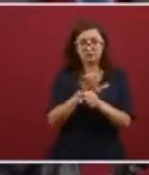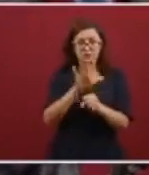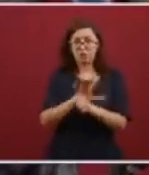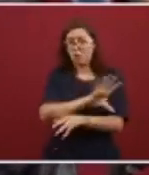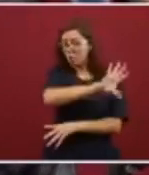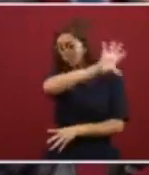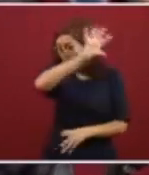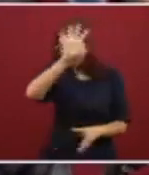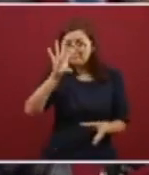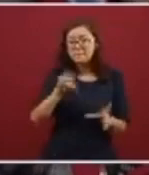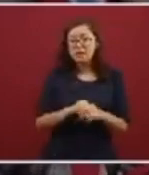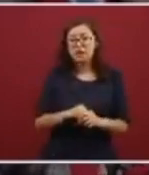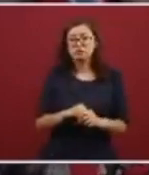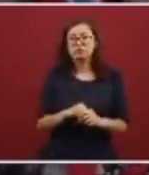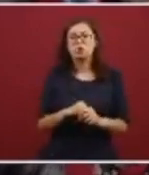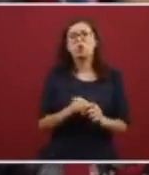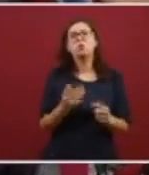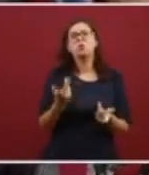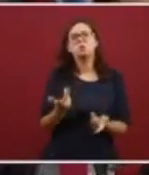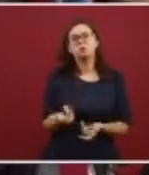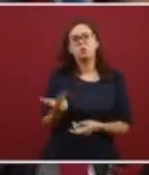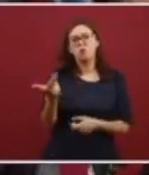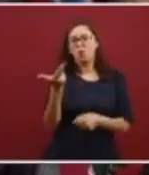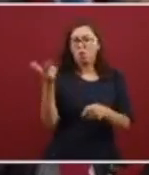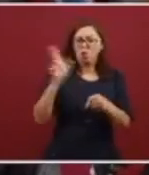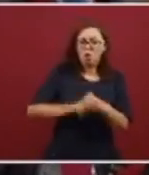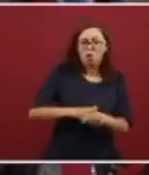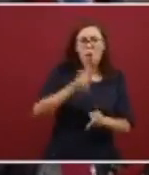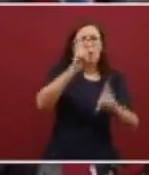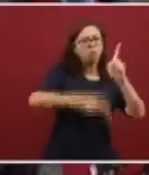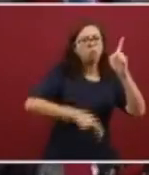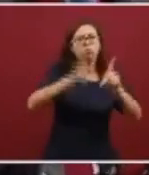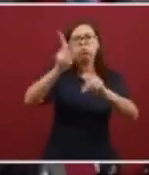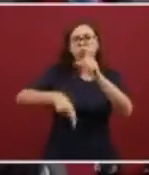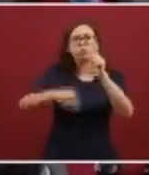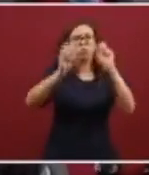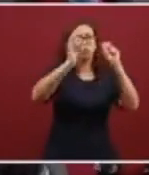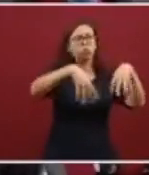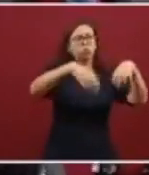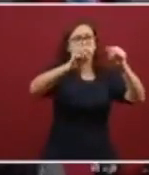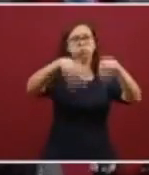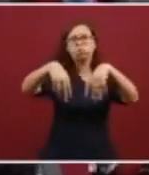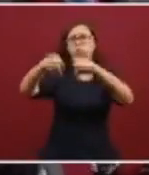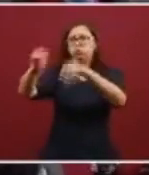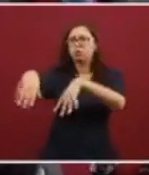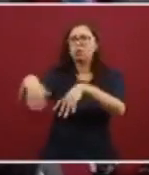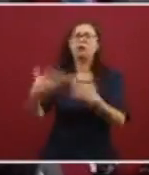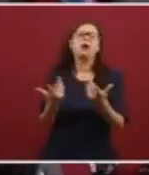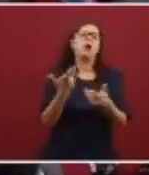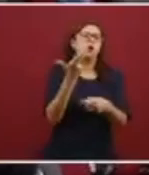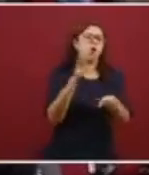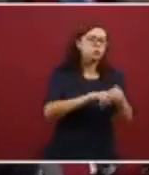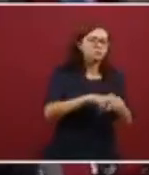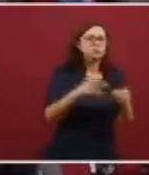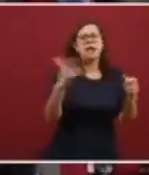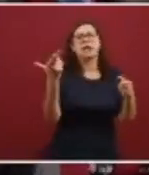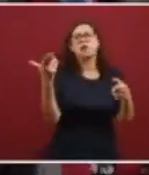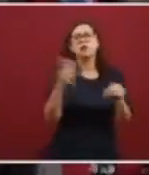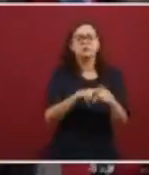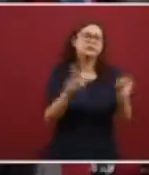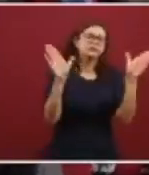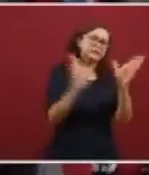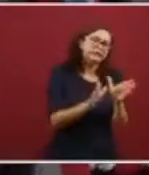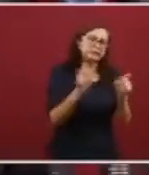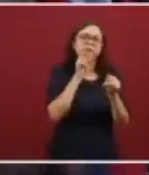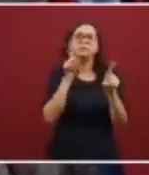total de las obras que se tiraron? Porque no solamente fueron clínicas y hospitales, hubo caminos, presas, etcétera. ¿Ya